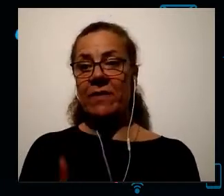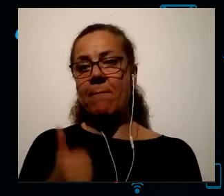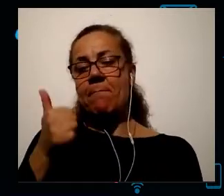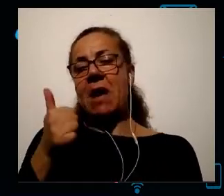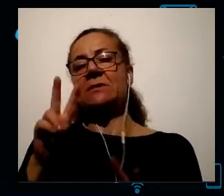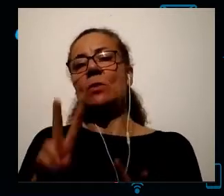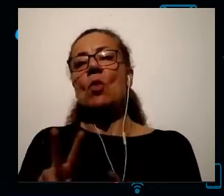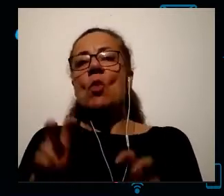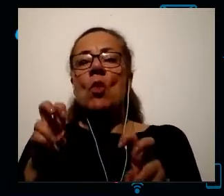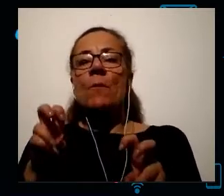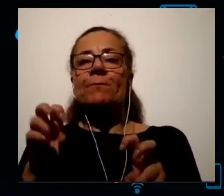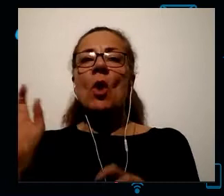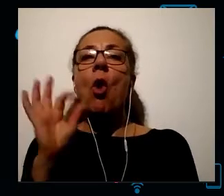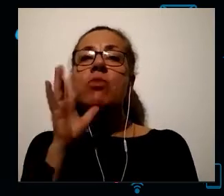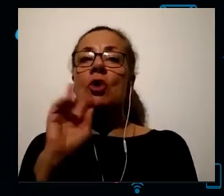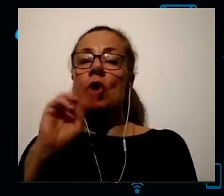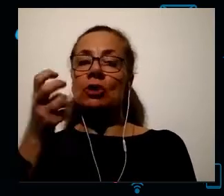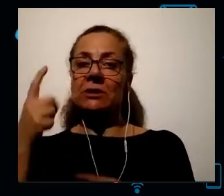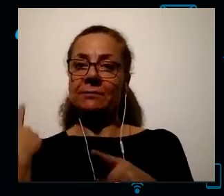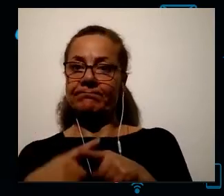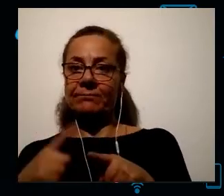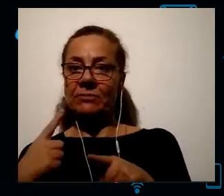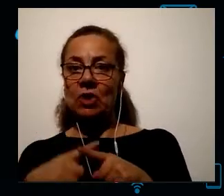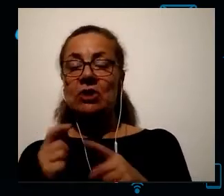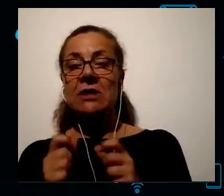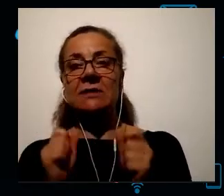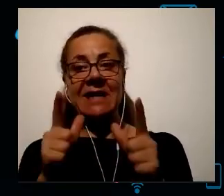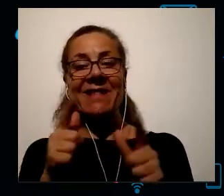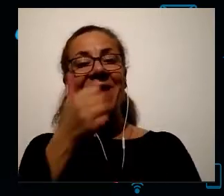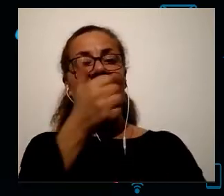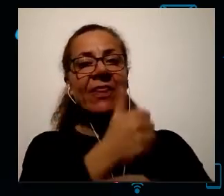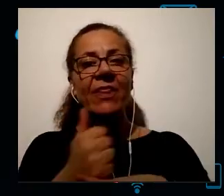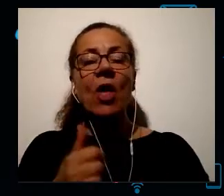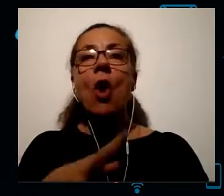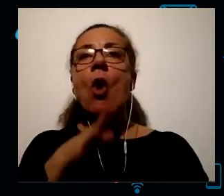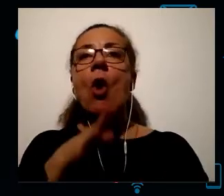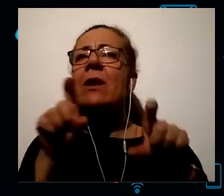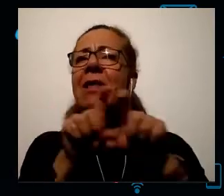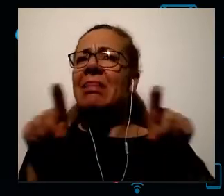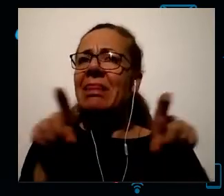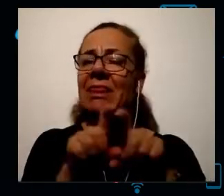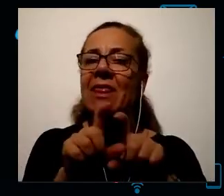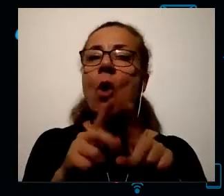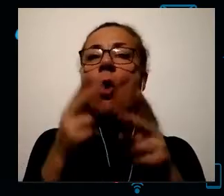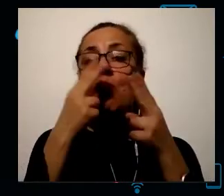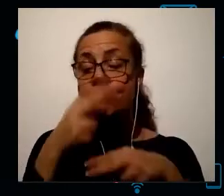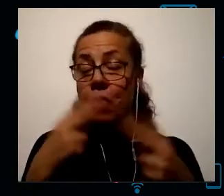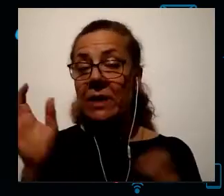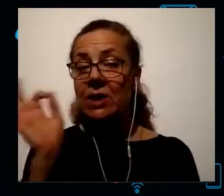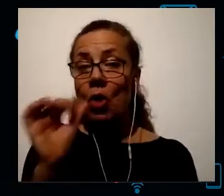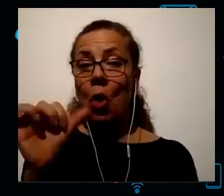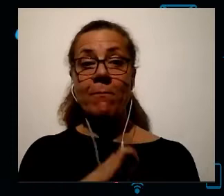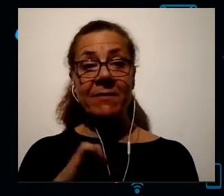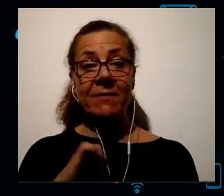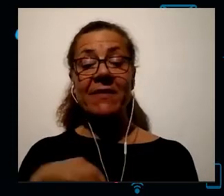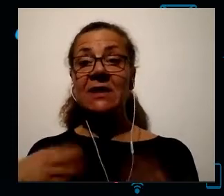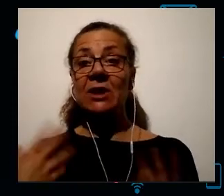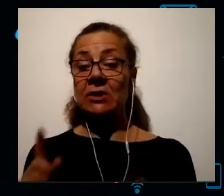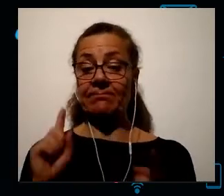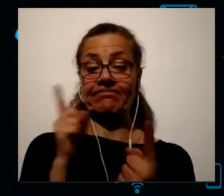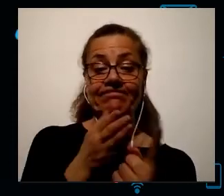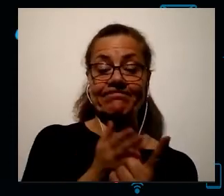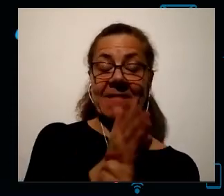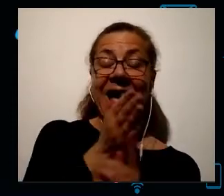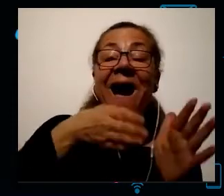través de otros medios no puestos a disposición de la ciudadanía por entidades públicas y privadas también eso es posible por lo tanto en primer lugar el